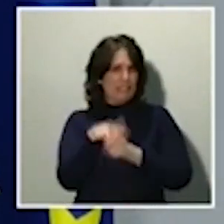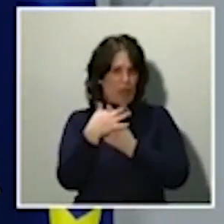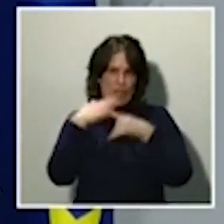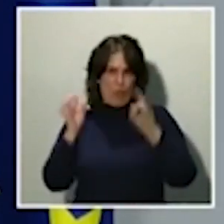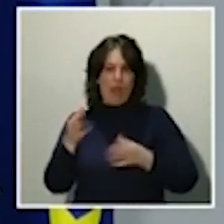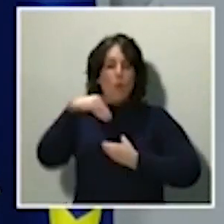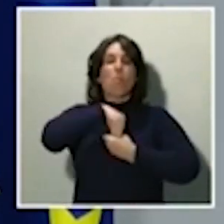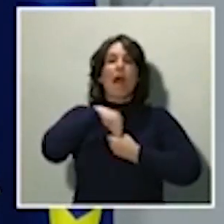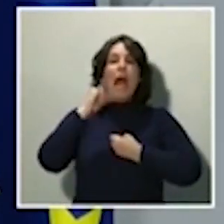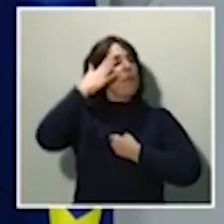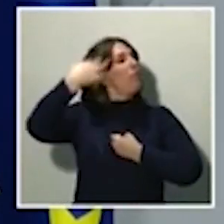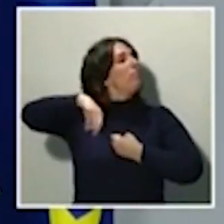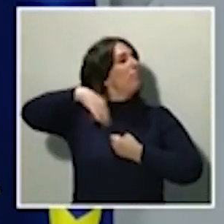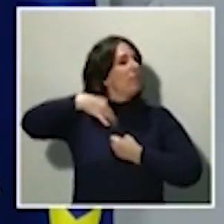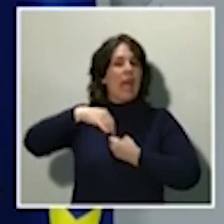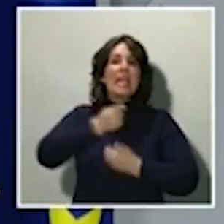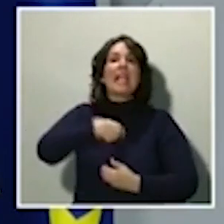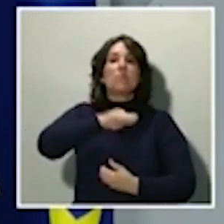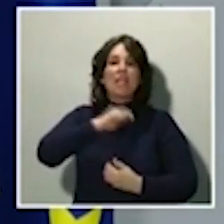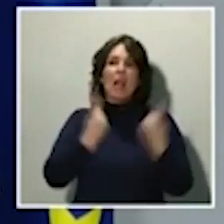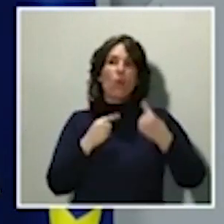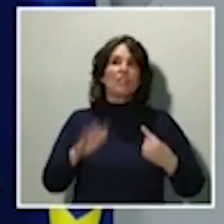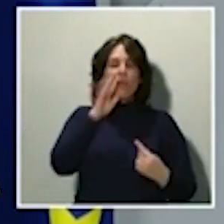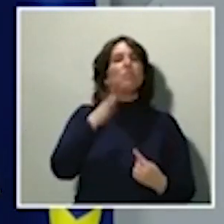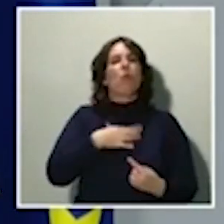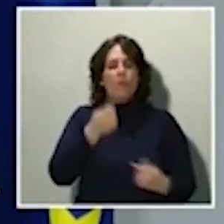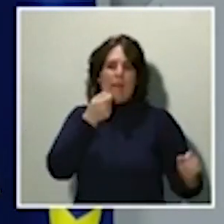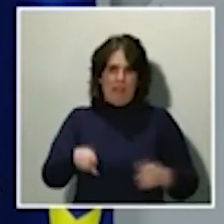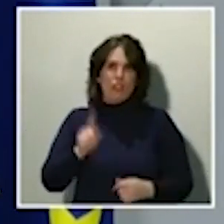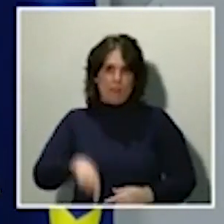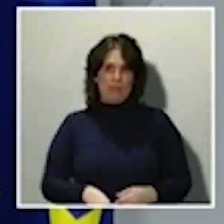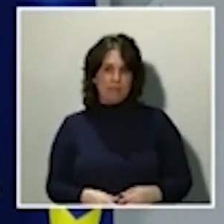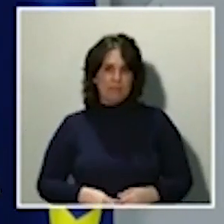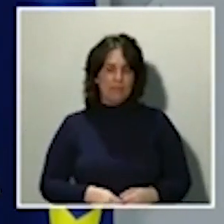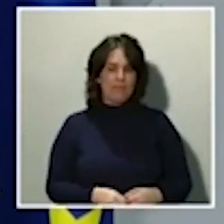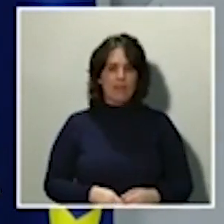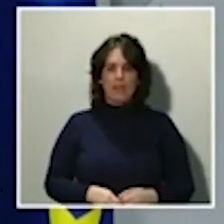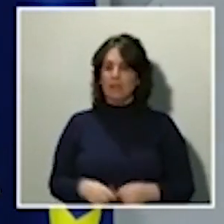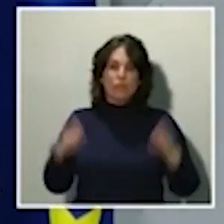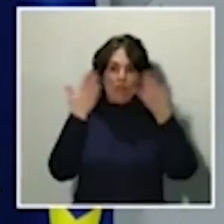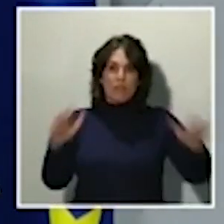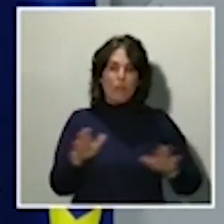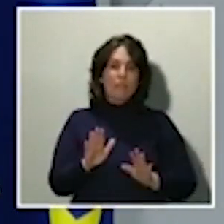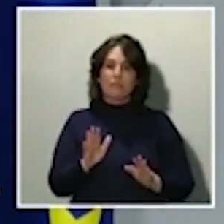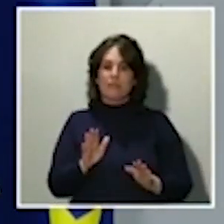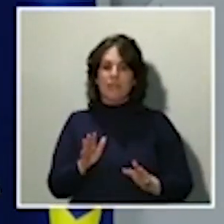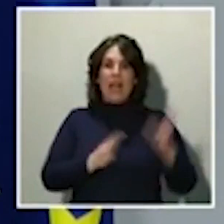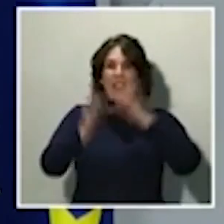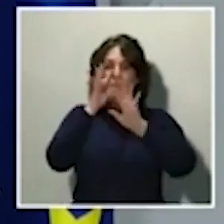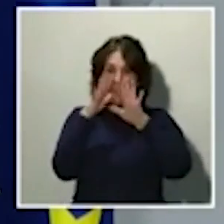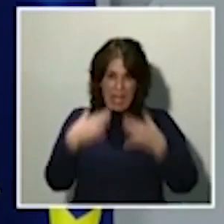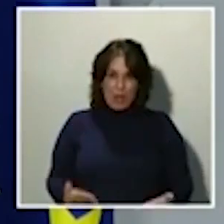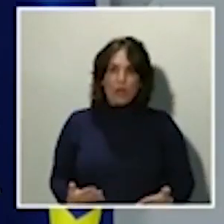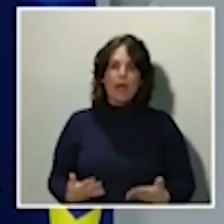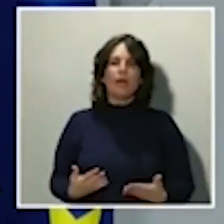zona de españa haya pasado algo parecido las formas los datos con los que tenemos que trabajar es valorar el tiempo